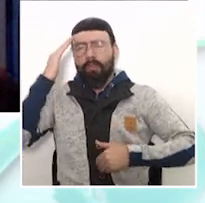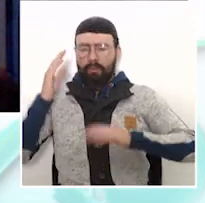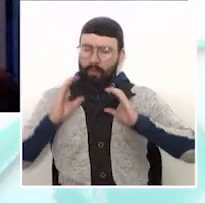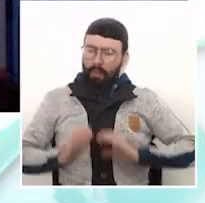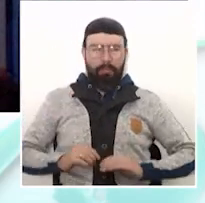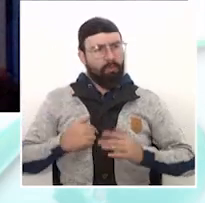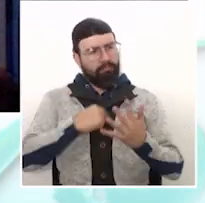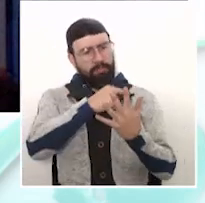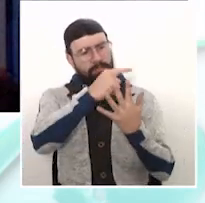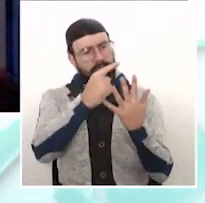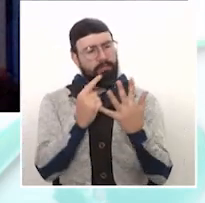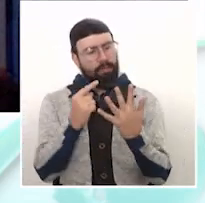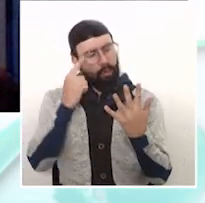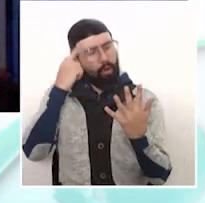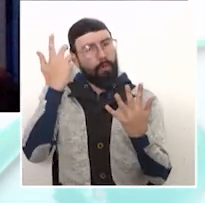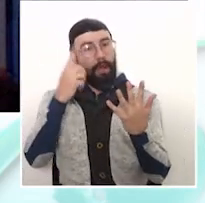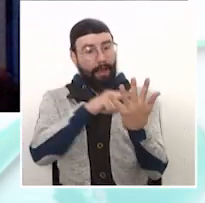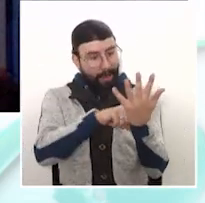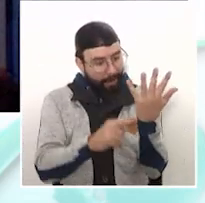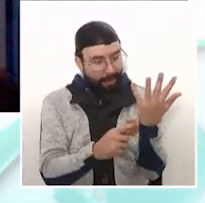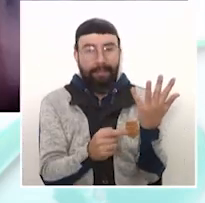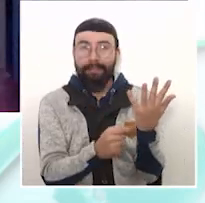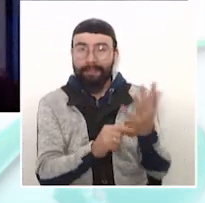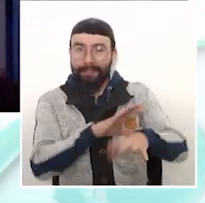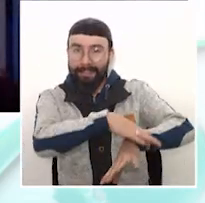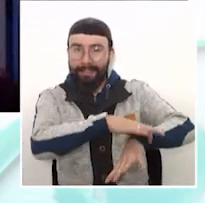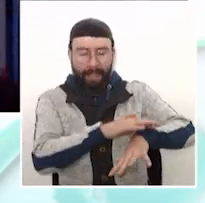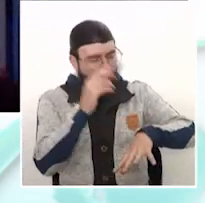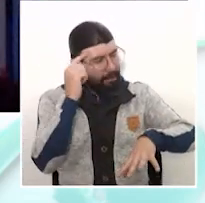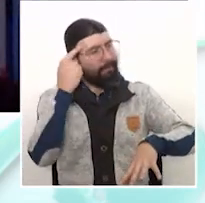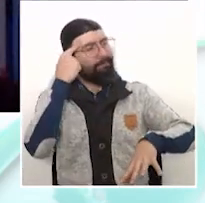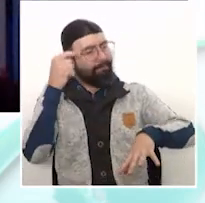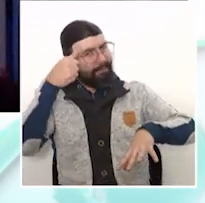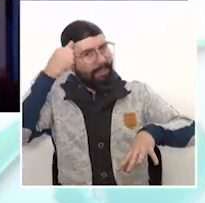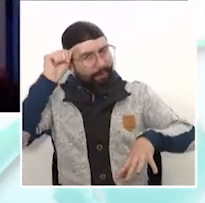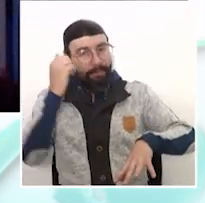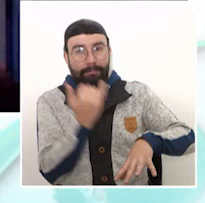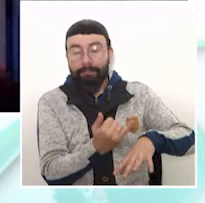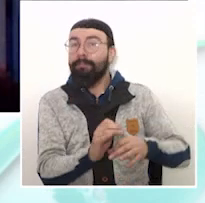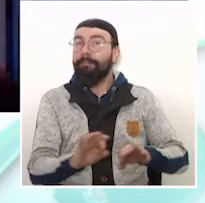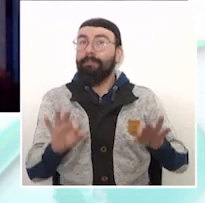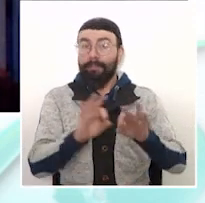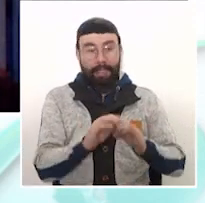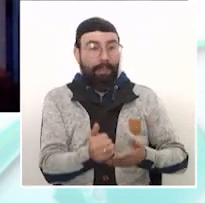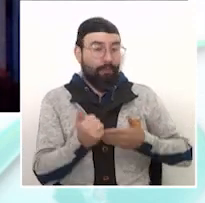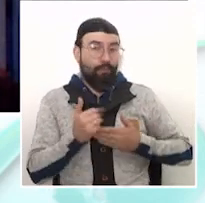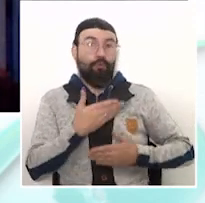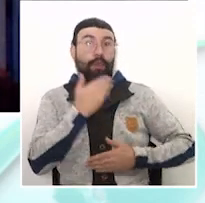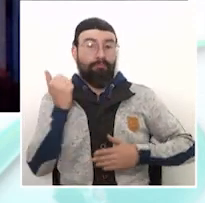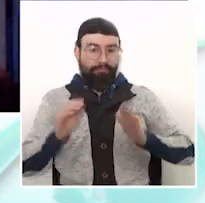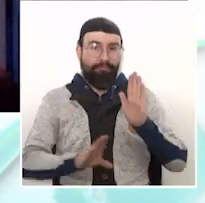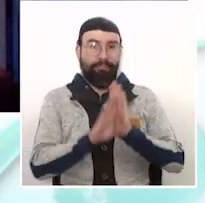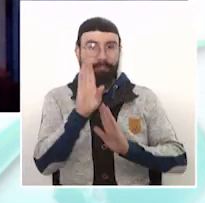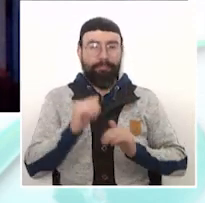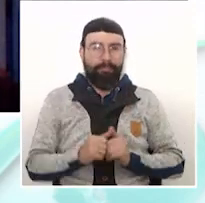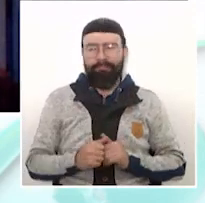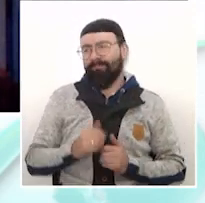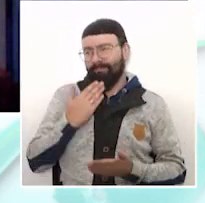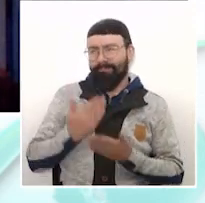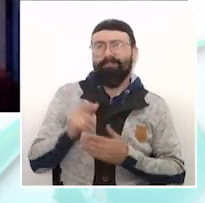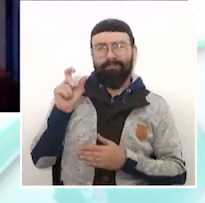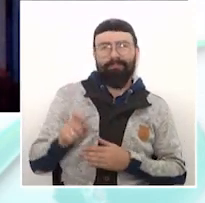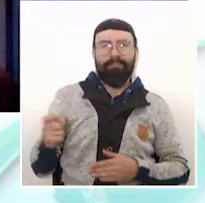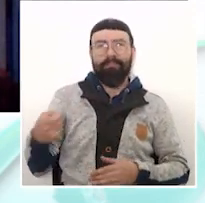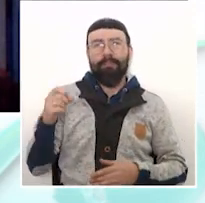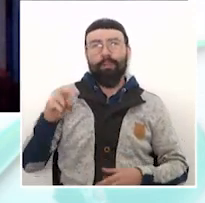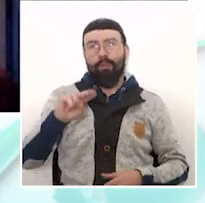tu mano está, te lo recuerda, a ver, ¿qué estoy haciendo por las cinco pilares? Y eso nos ayuda visualmente para mejorar. Muchas gracias, Gonzalo. Te